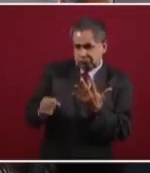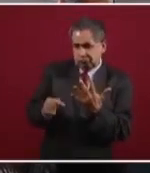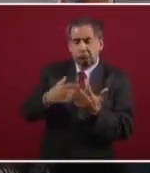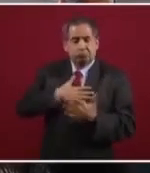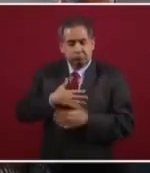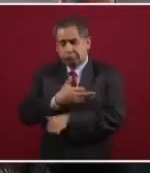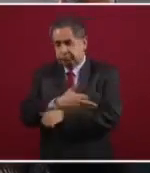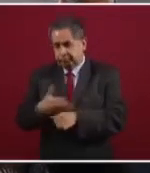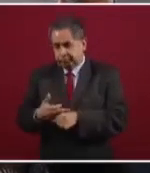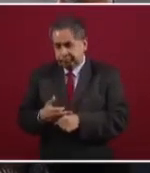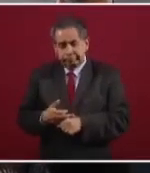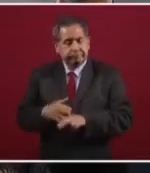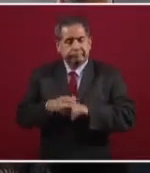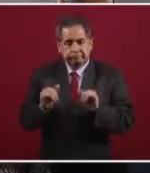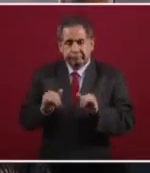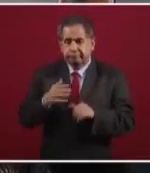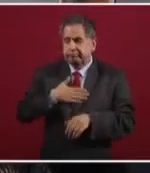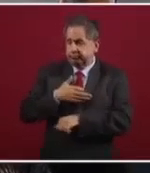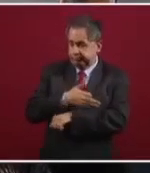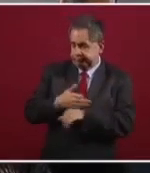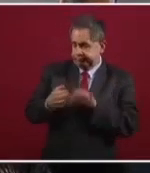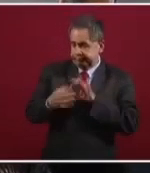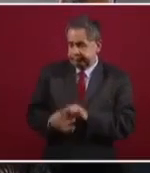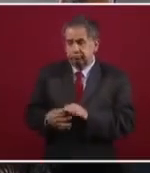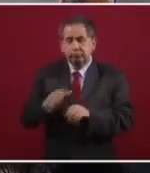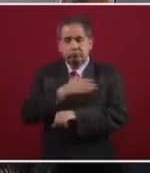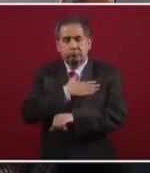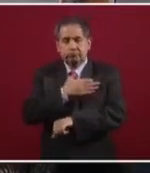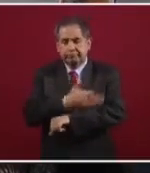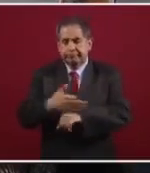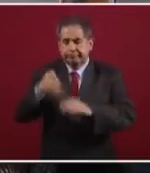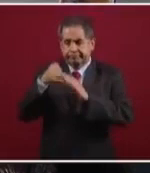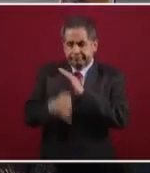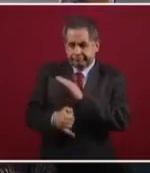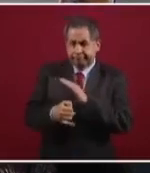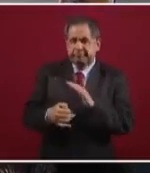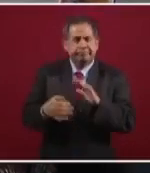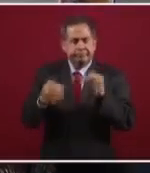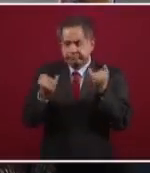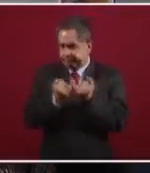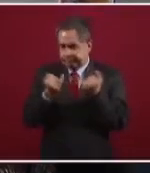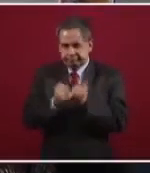de mi familia, cercana o distante.